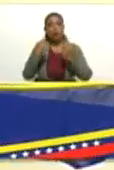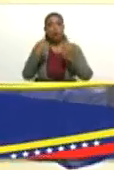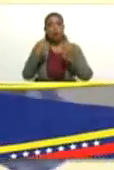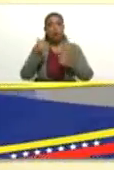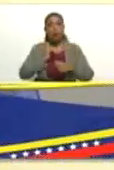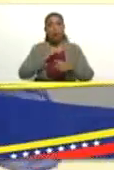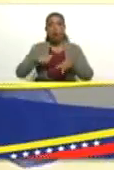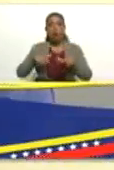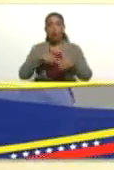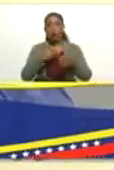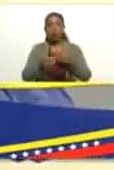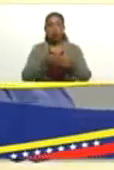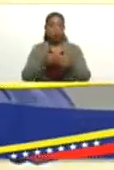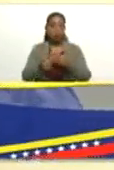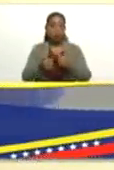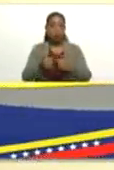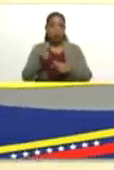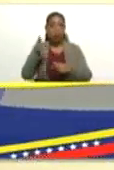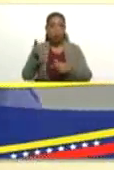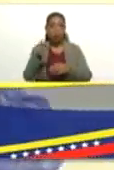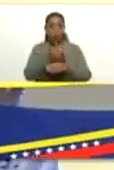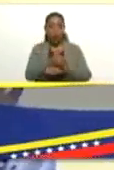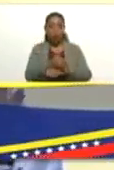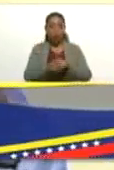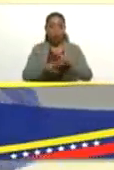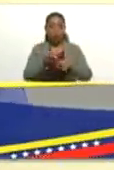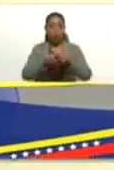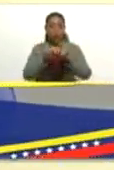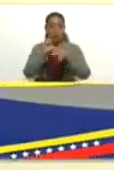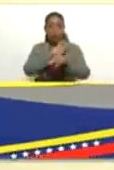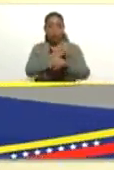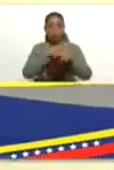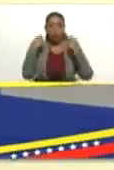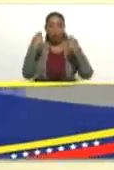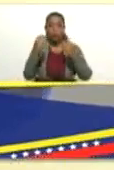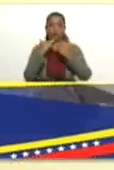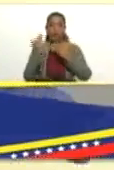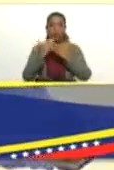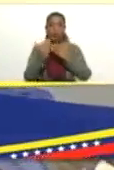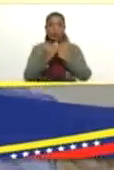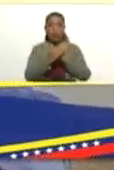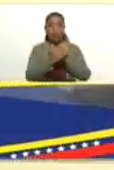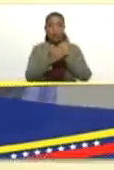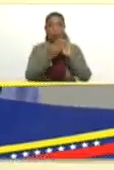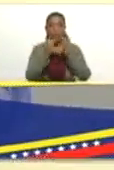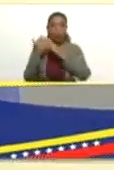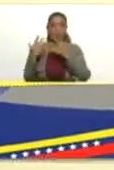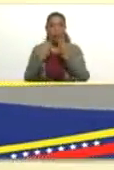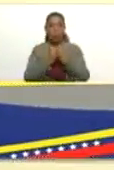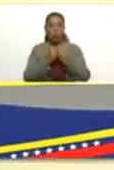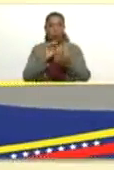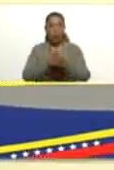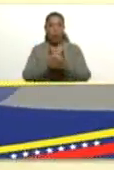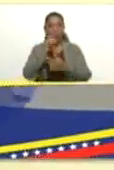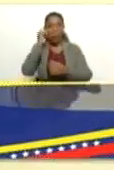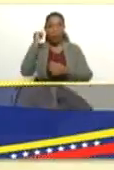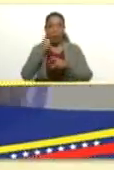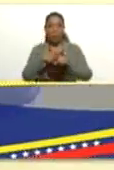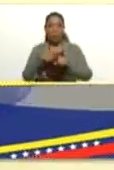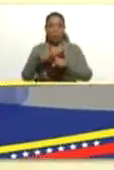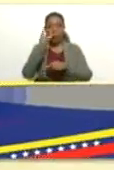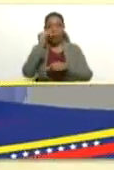estemos, ahí donde se pare usted, construya poder popular, con el vecino, con la vecina, con la comunidad, con el amigo, con el primo, con